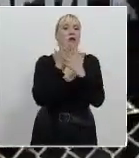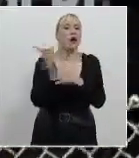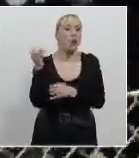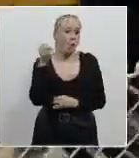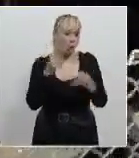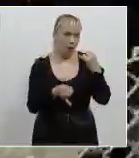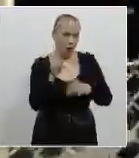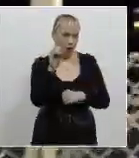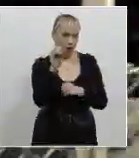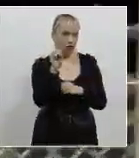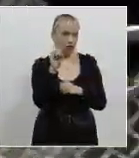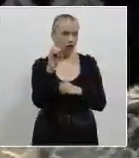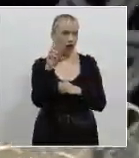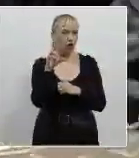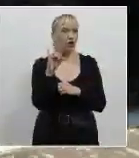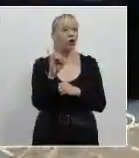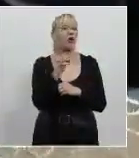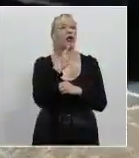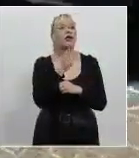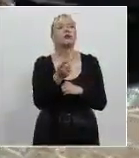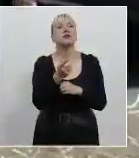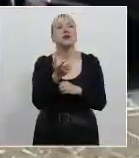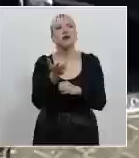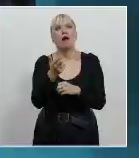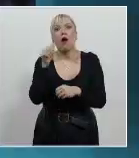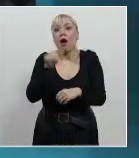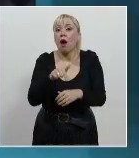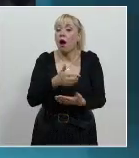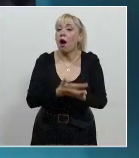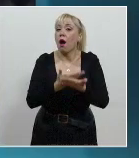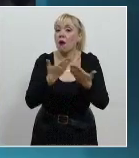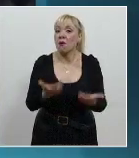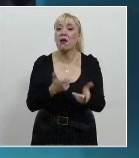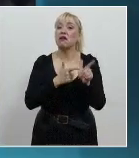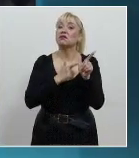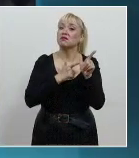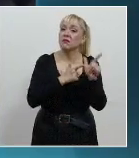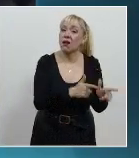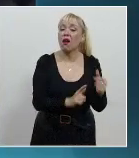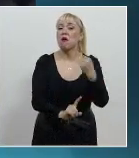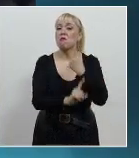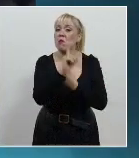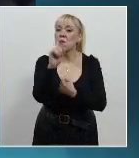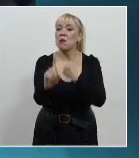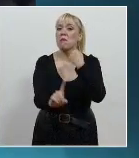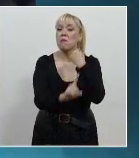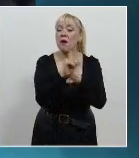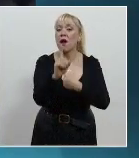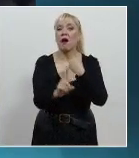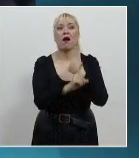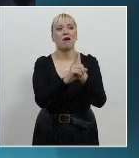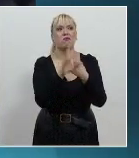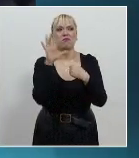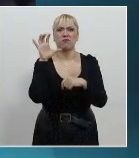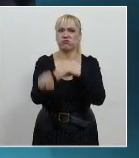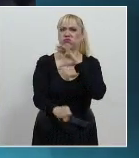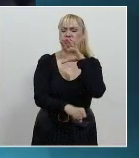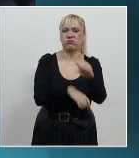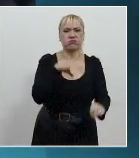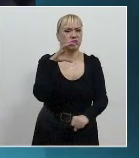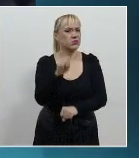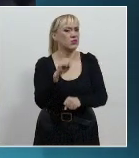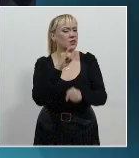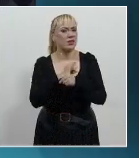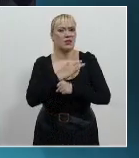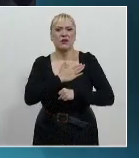Osorio Rosado aseguró que al día de hoy sigue siendo un problema la legalidad de las detenciones que se